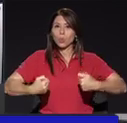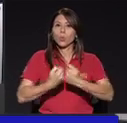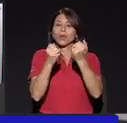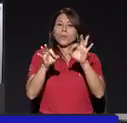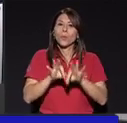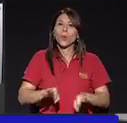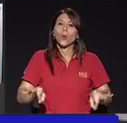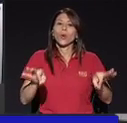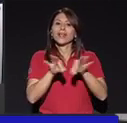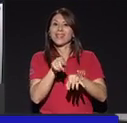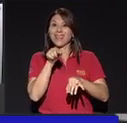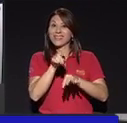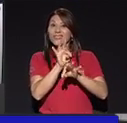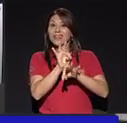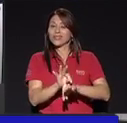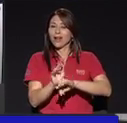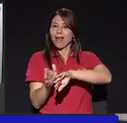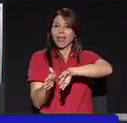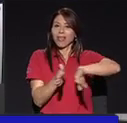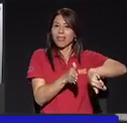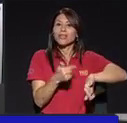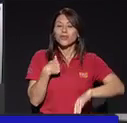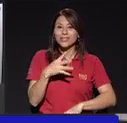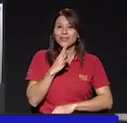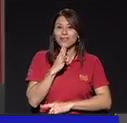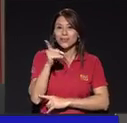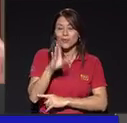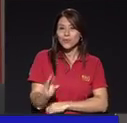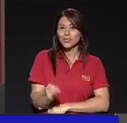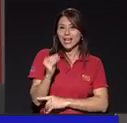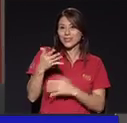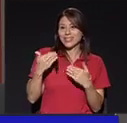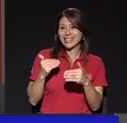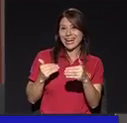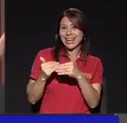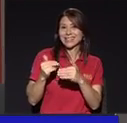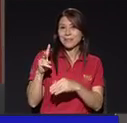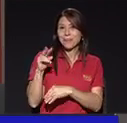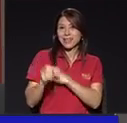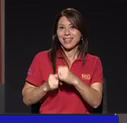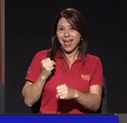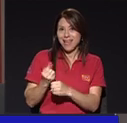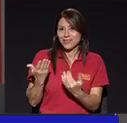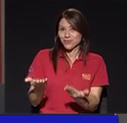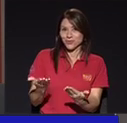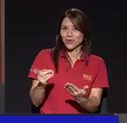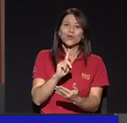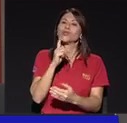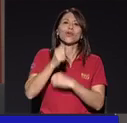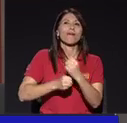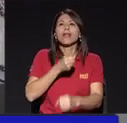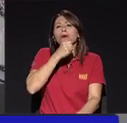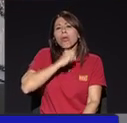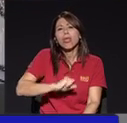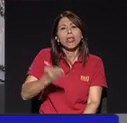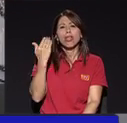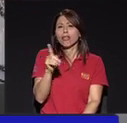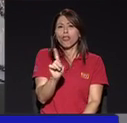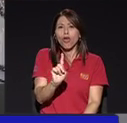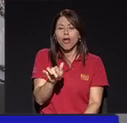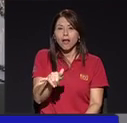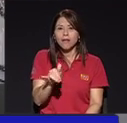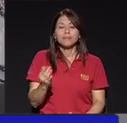Romper con eso. Y les estoy hablando de un muchacho que va a cumplir 20 años, o sea, no estamos hablando del siglo pasado, ¿verdad? Creo que